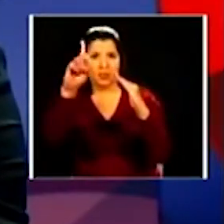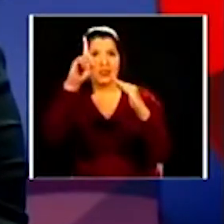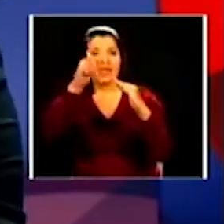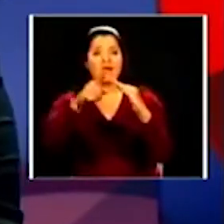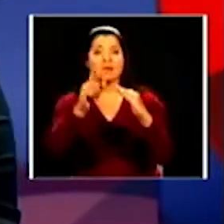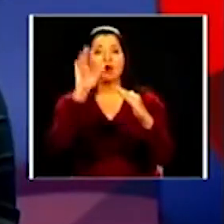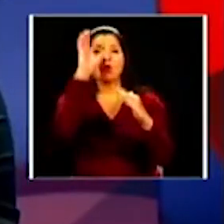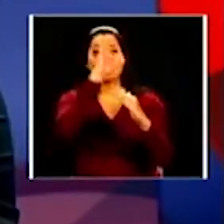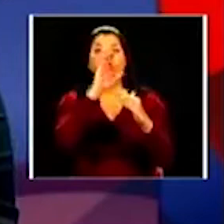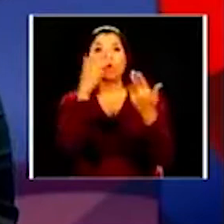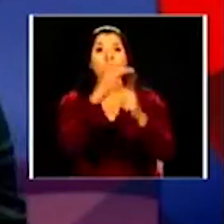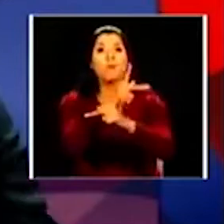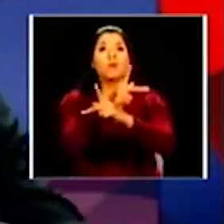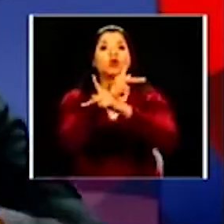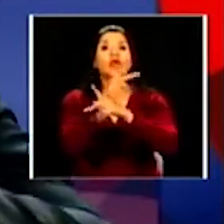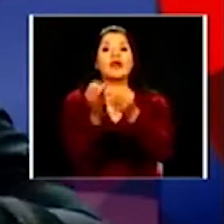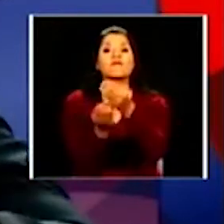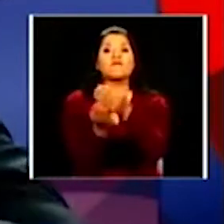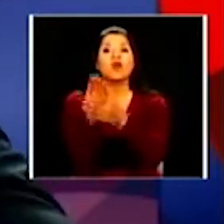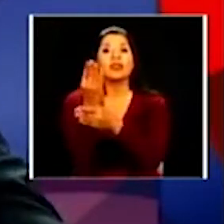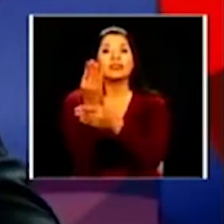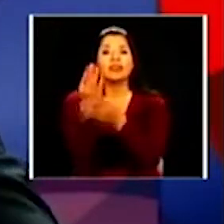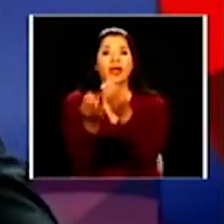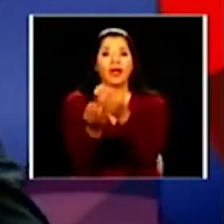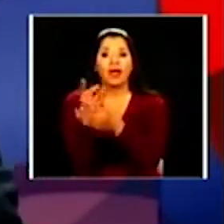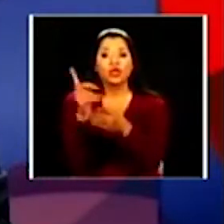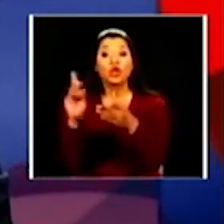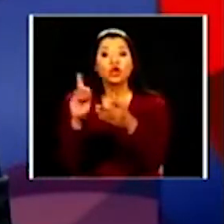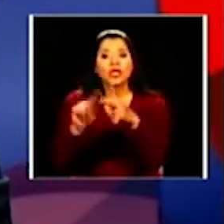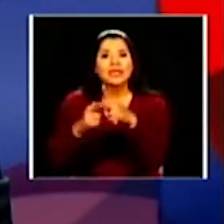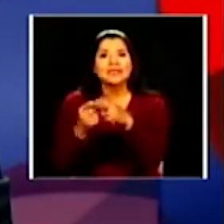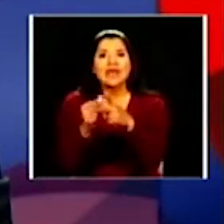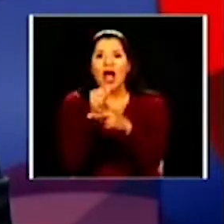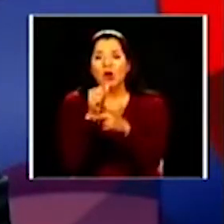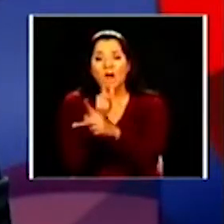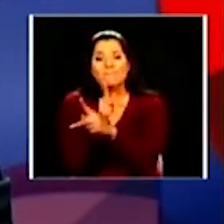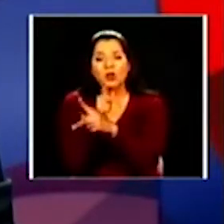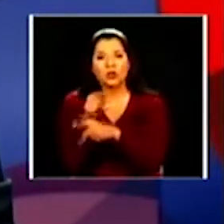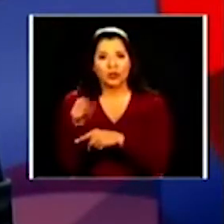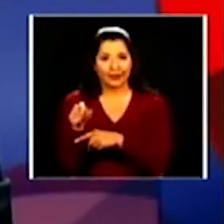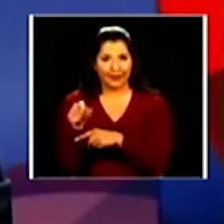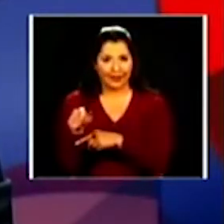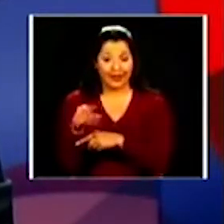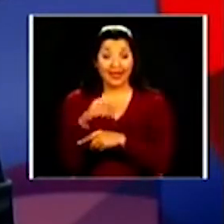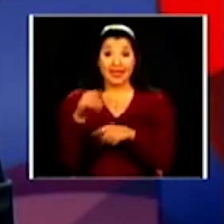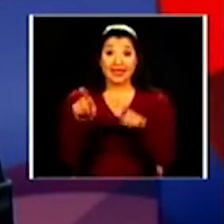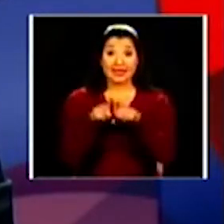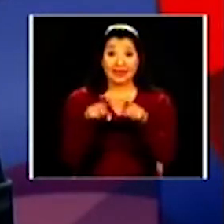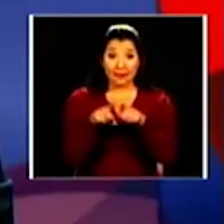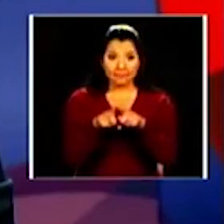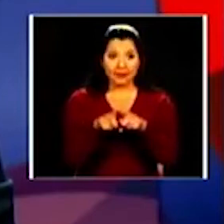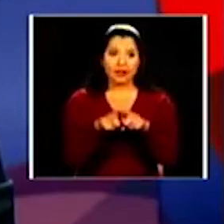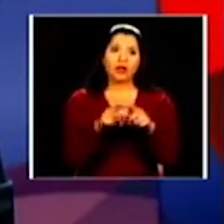principalmente desde sus orígenes. Y la expansión urbana